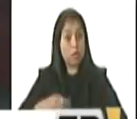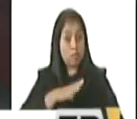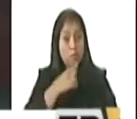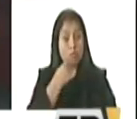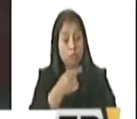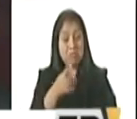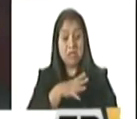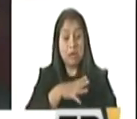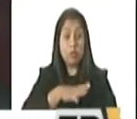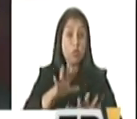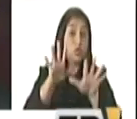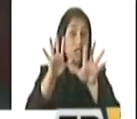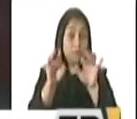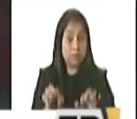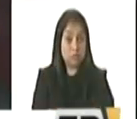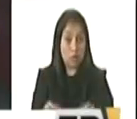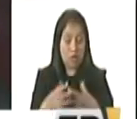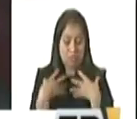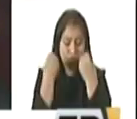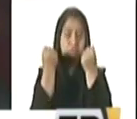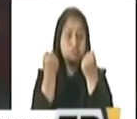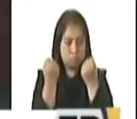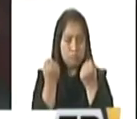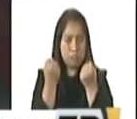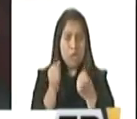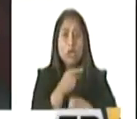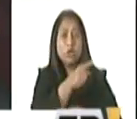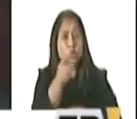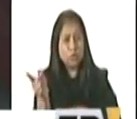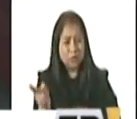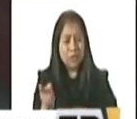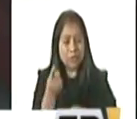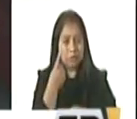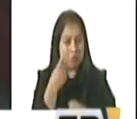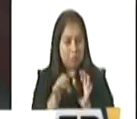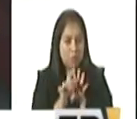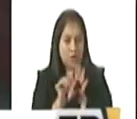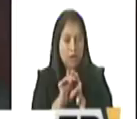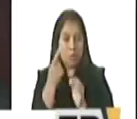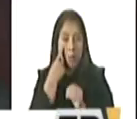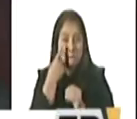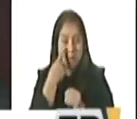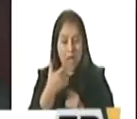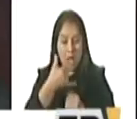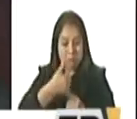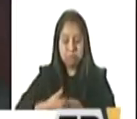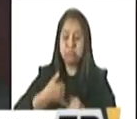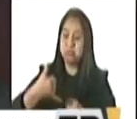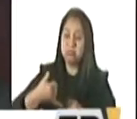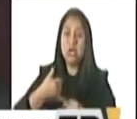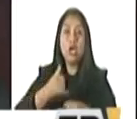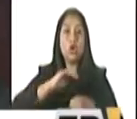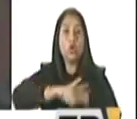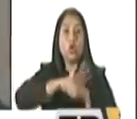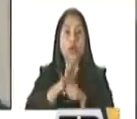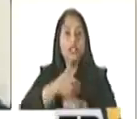10 personas recuperadas. Si ustedes agarran y entran a una aplicación que se llama Coronavirus